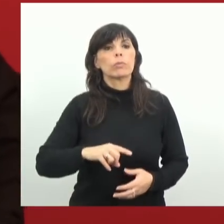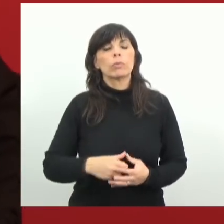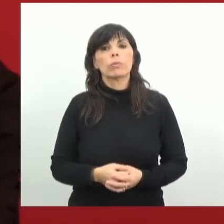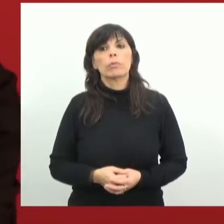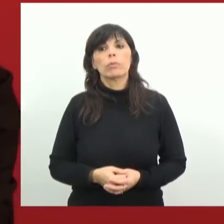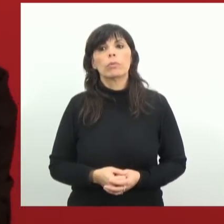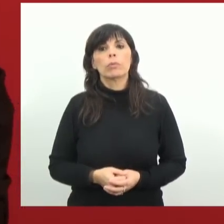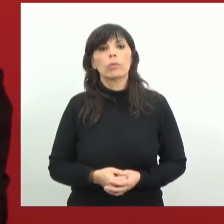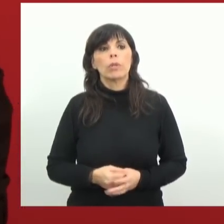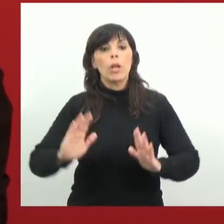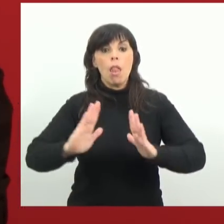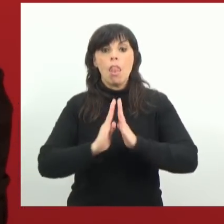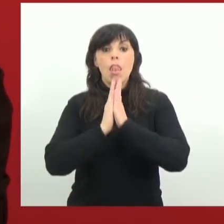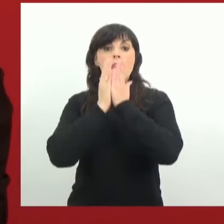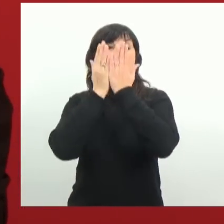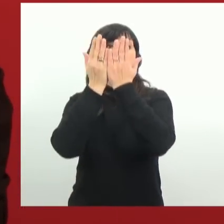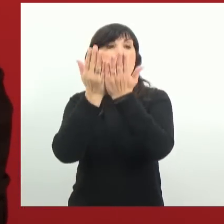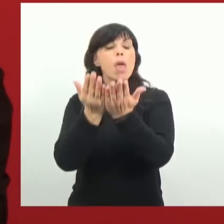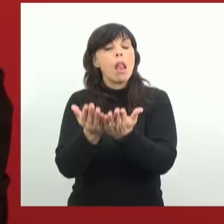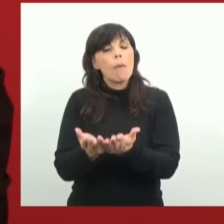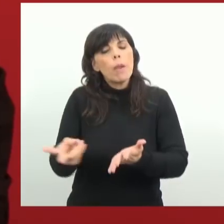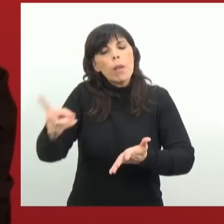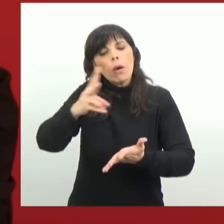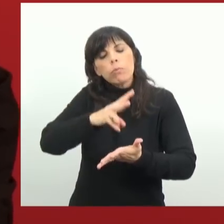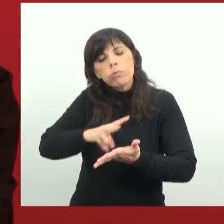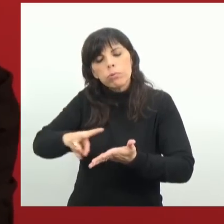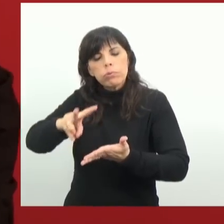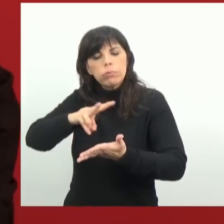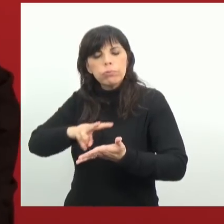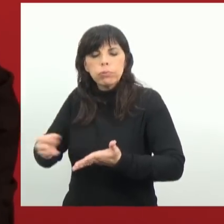nosotros vivimos de esa palabra. Más todavía.